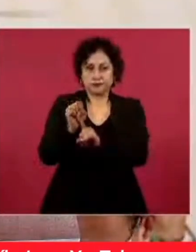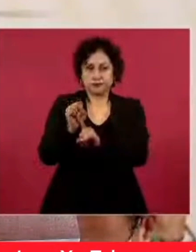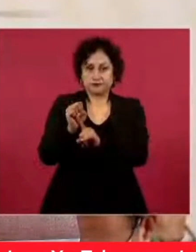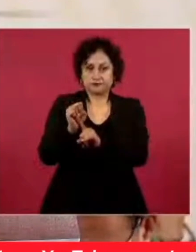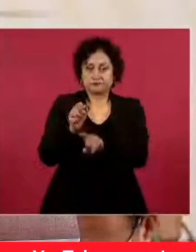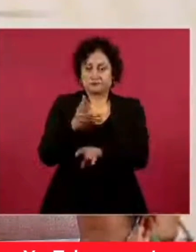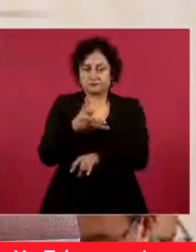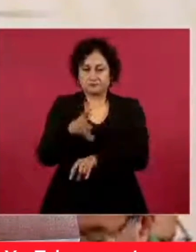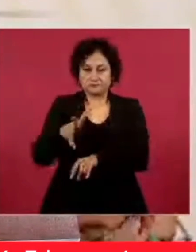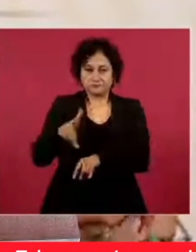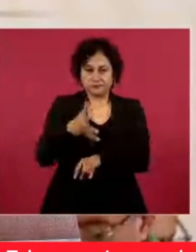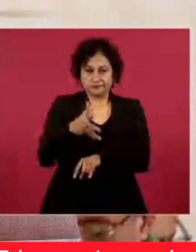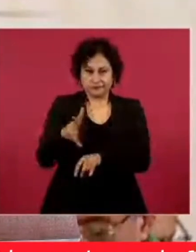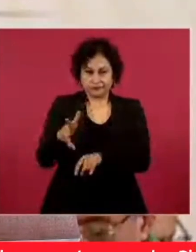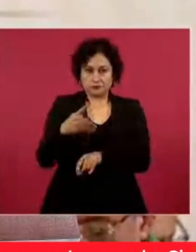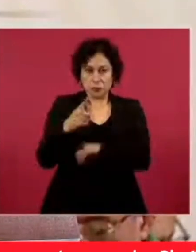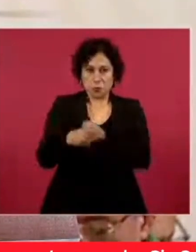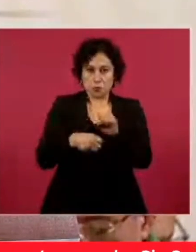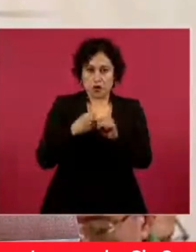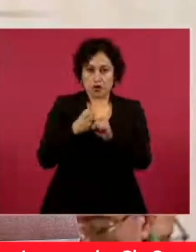promedio anual de crecimiento